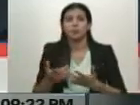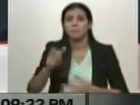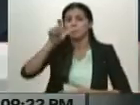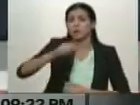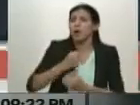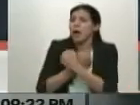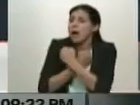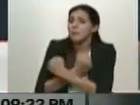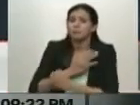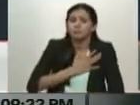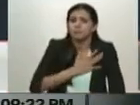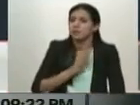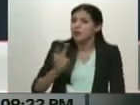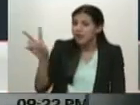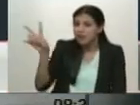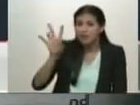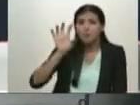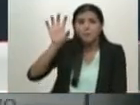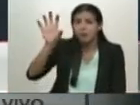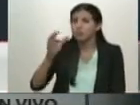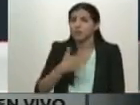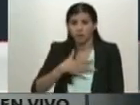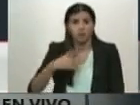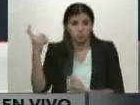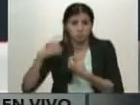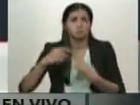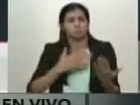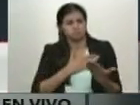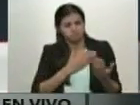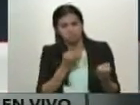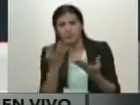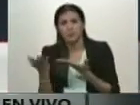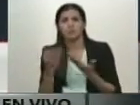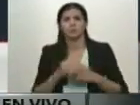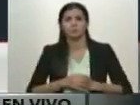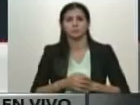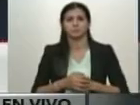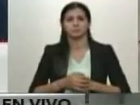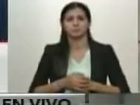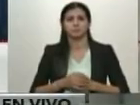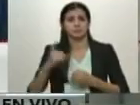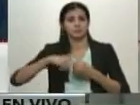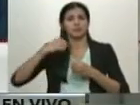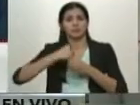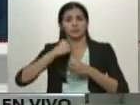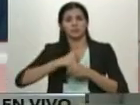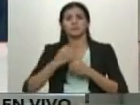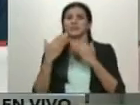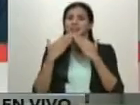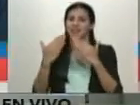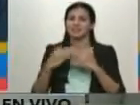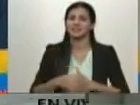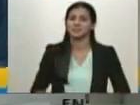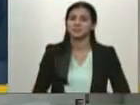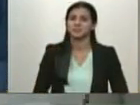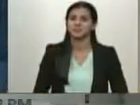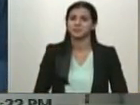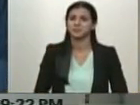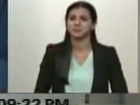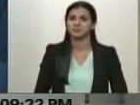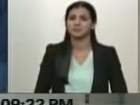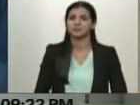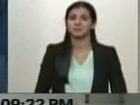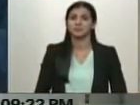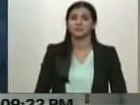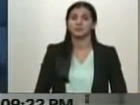patriotas que amen la patria, que quieran incorporarse con nosotros a este trabajo. Bueno, muchas gracias, compañeros,